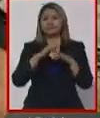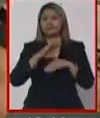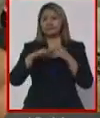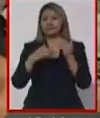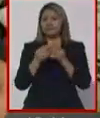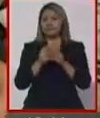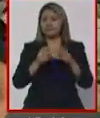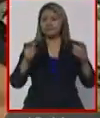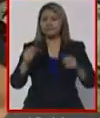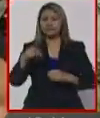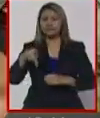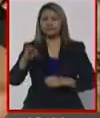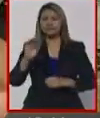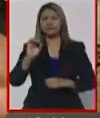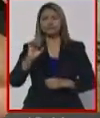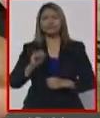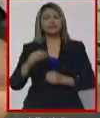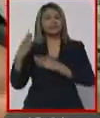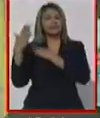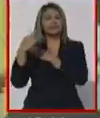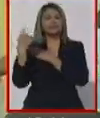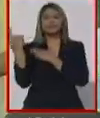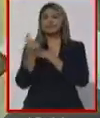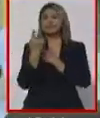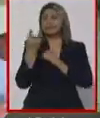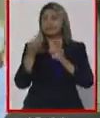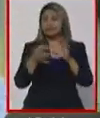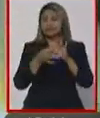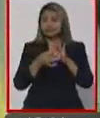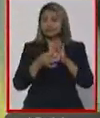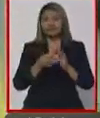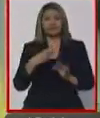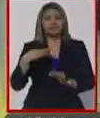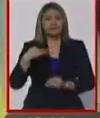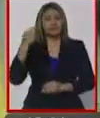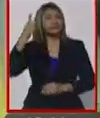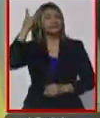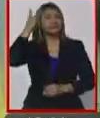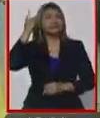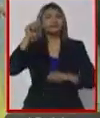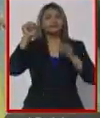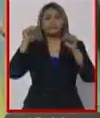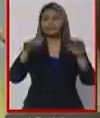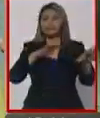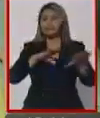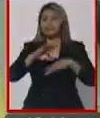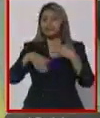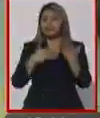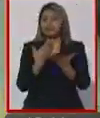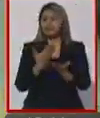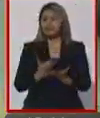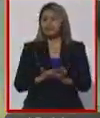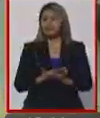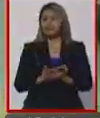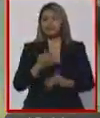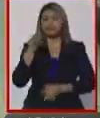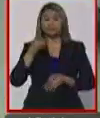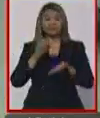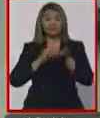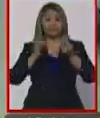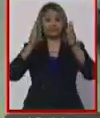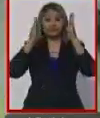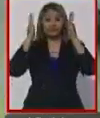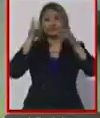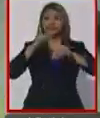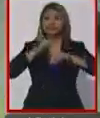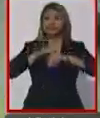ciudad. Porongo y Santa Cruz son una sola. Con voluntad política todo se puede solucionar. En caso de que no se hayan escuchado en